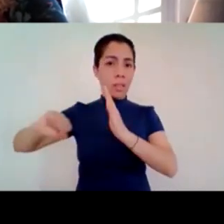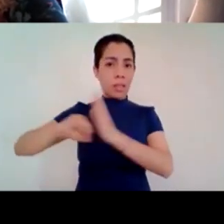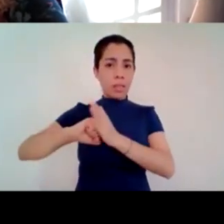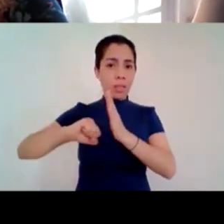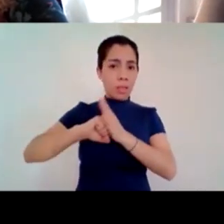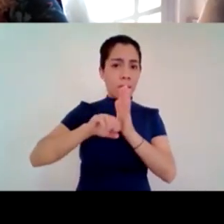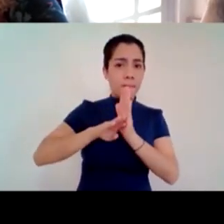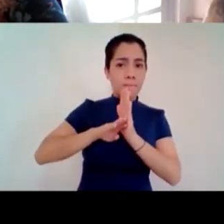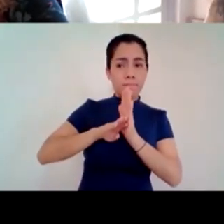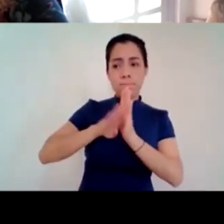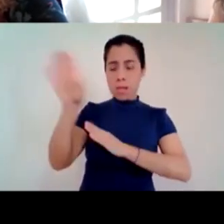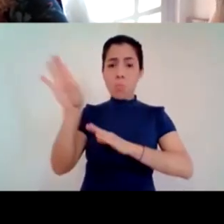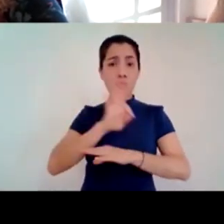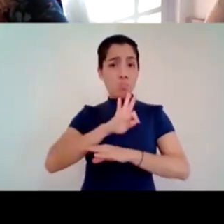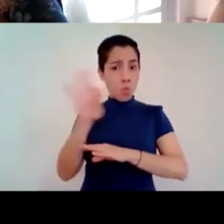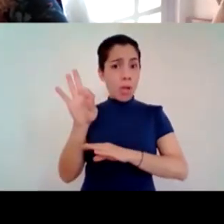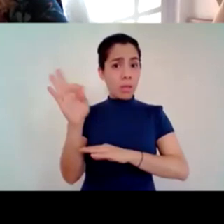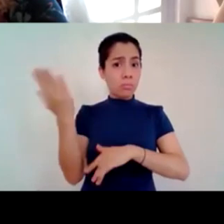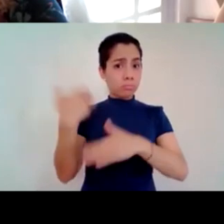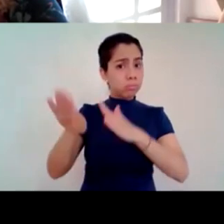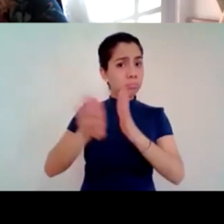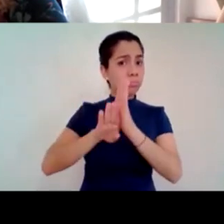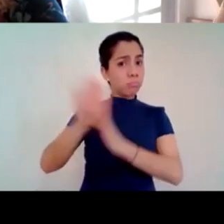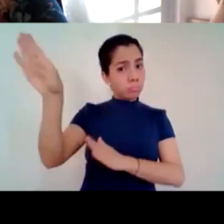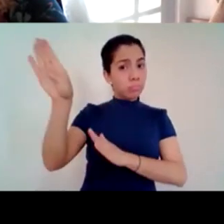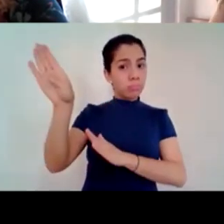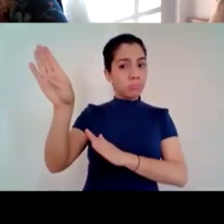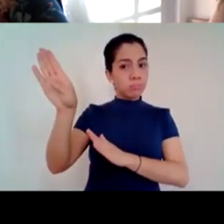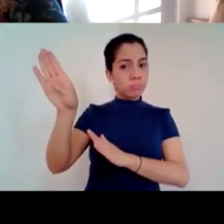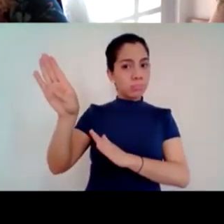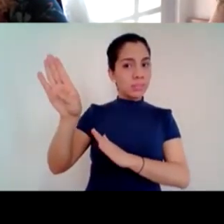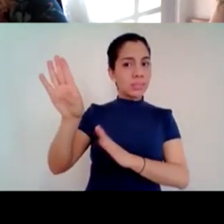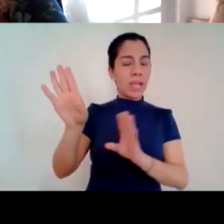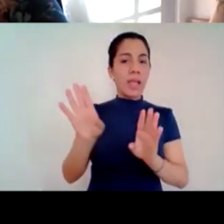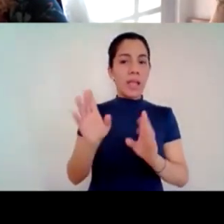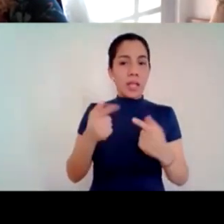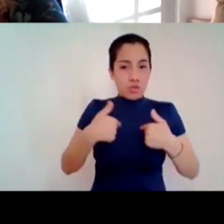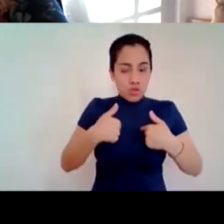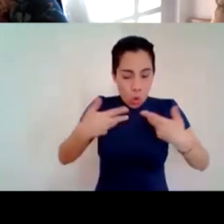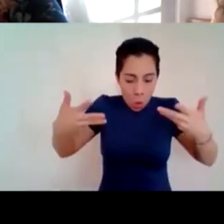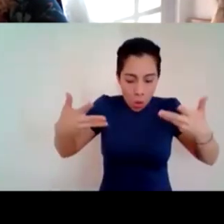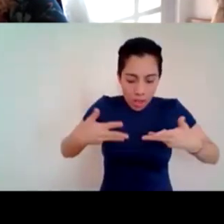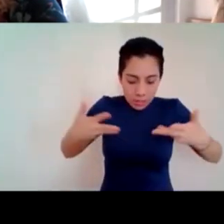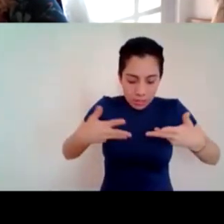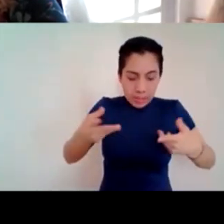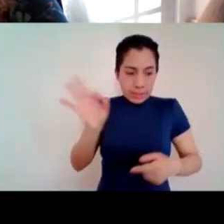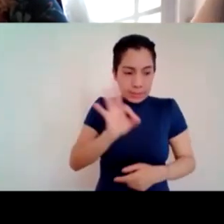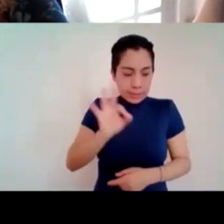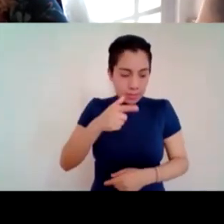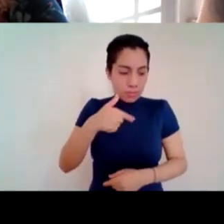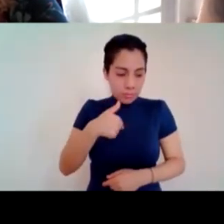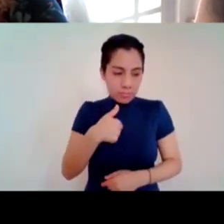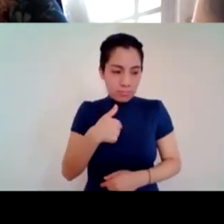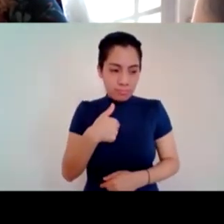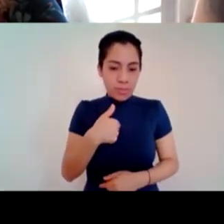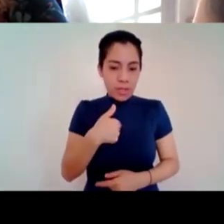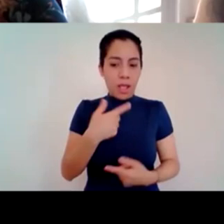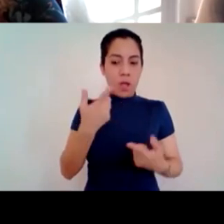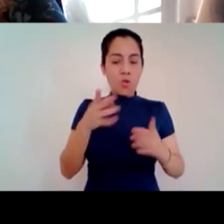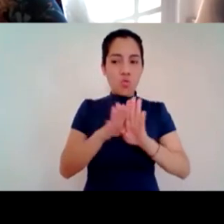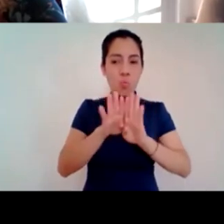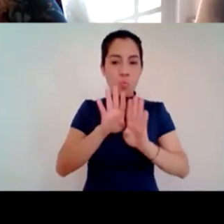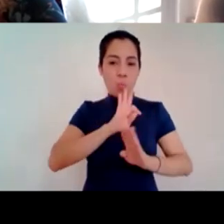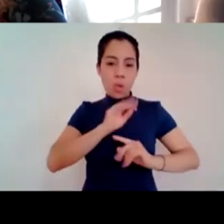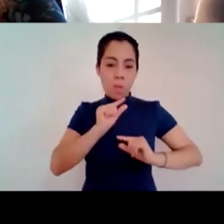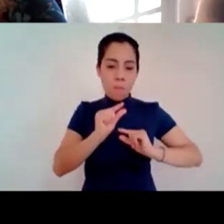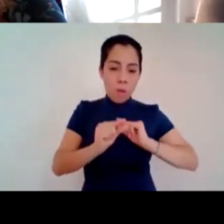pero lo que hacemos logra tener un efecto porque finalmente uno construye lo mejor